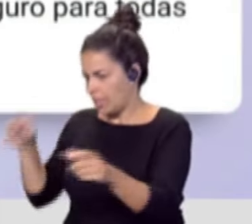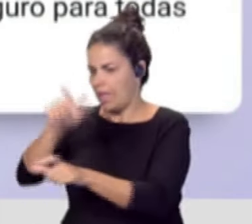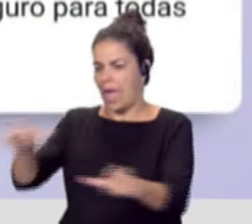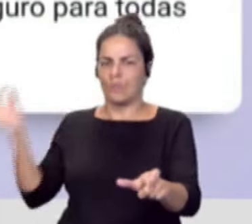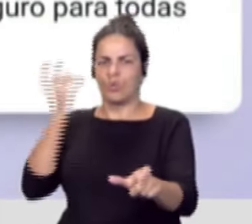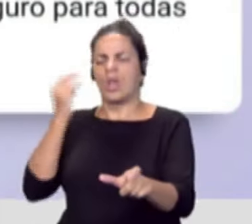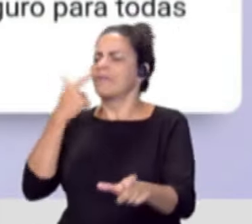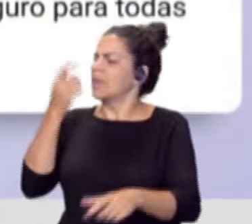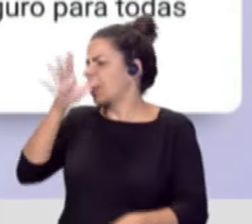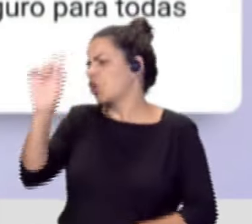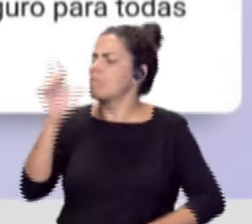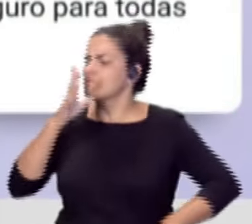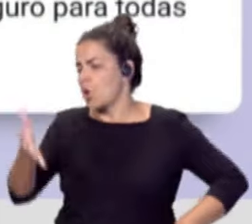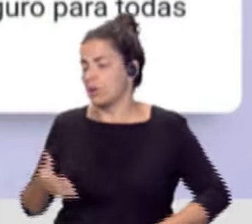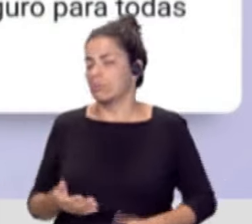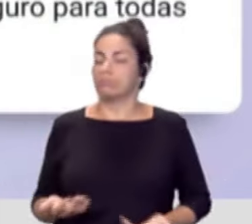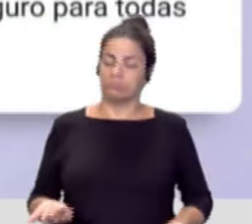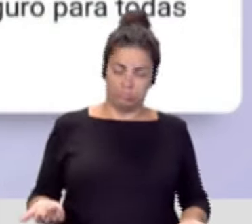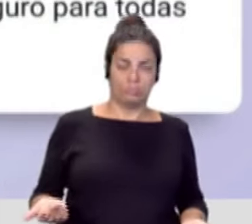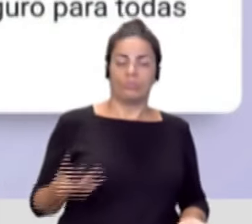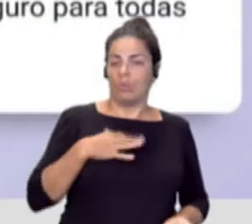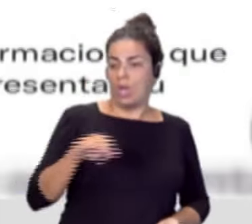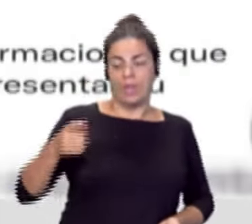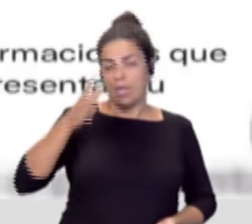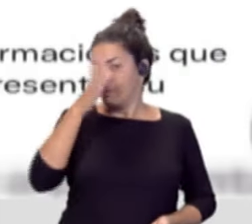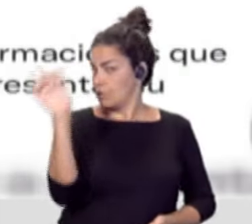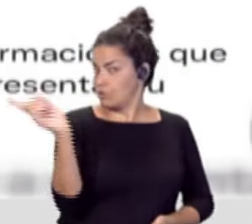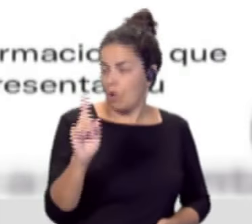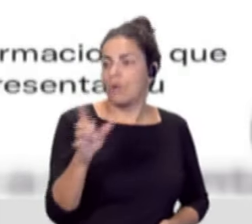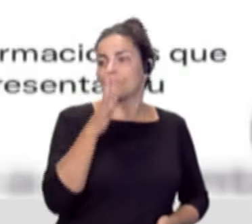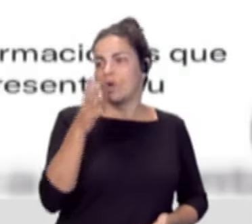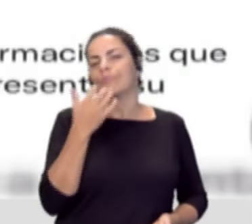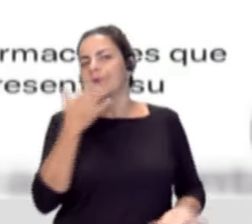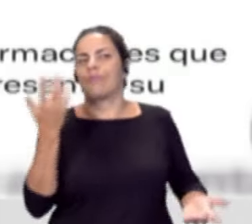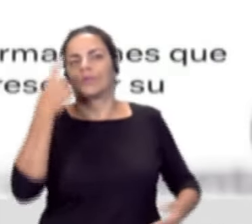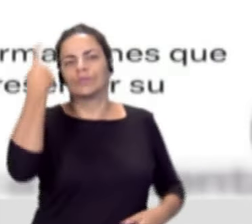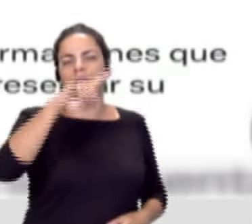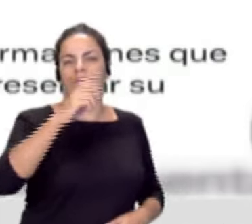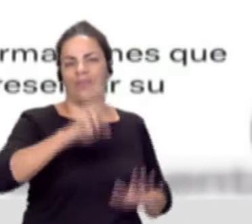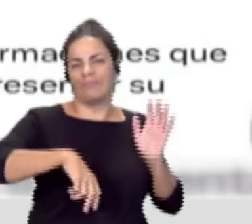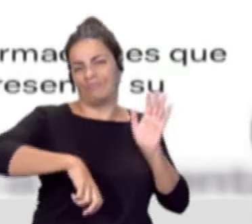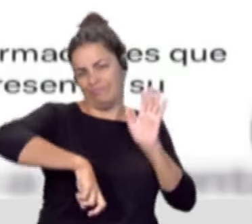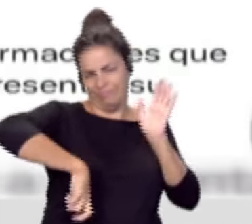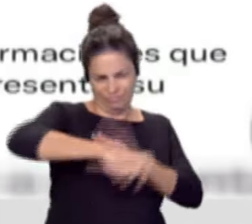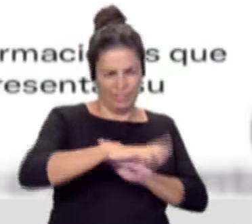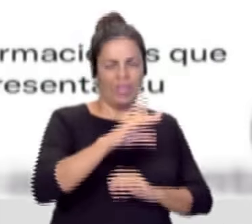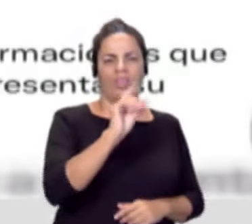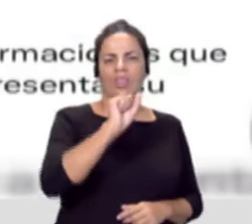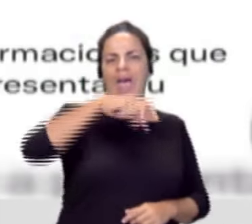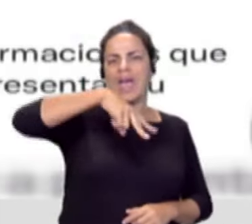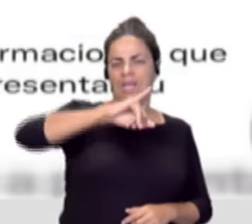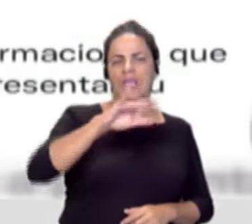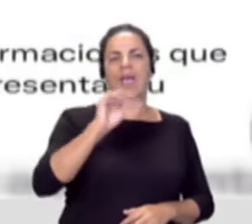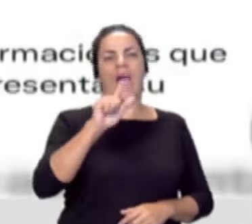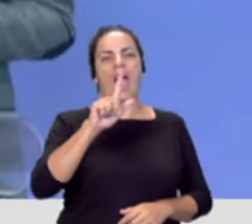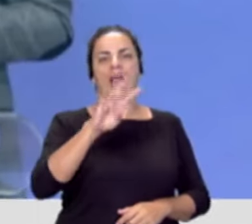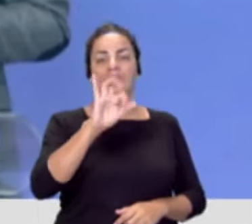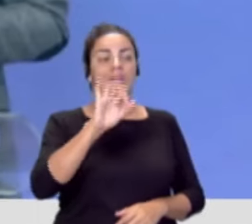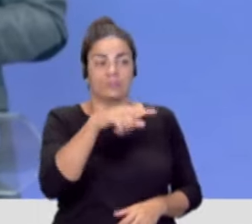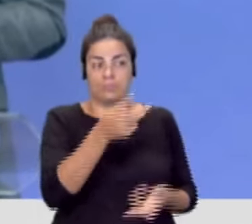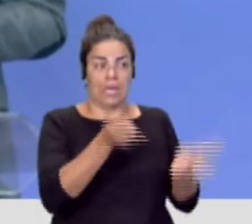Pues a lo mejor no denuncian porque saben que, por ejemplo, Dani Alves sigue pues en la calle, lo que yo comentaba también, a ver cómo demuestran,